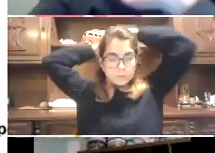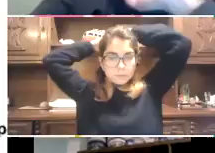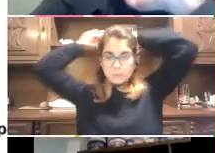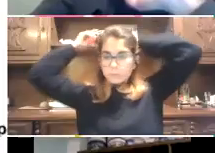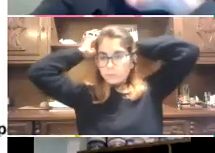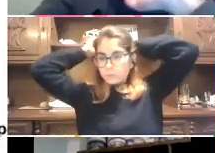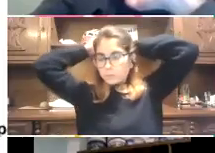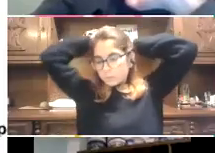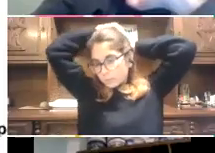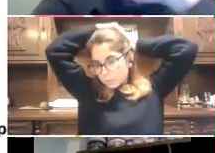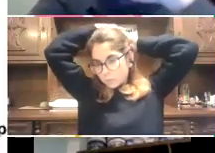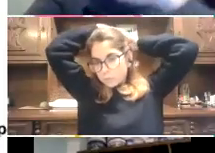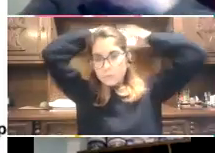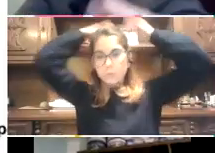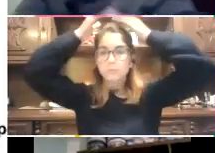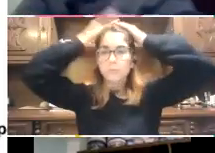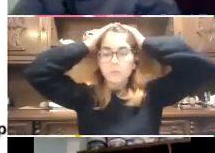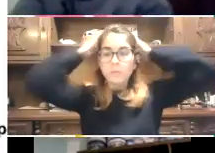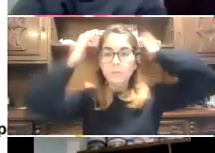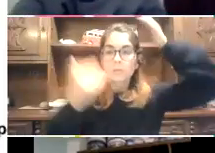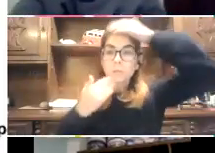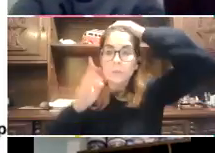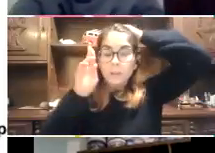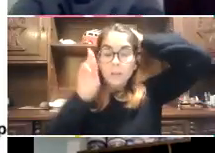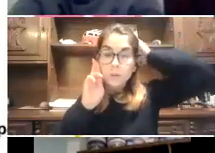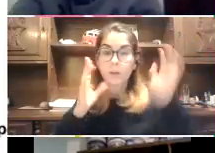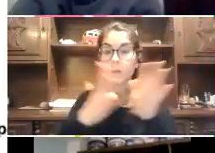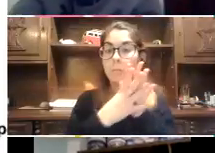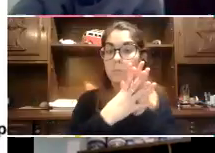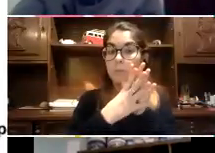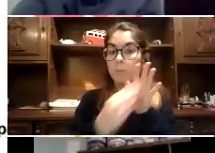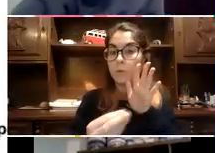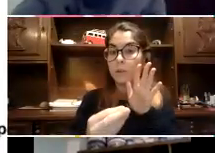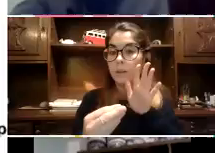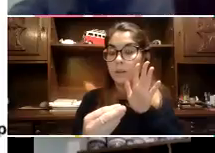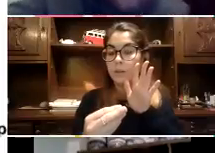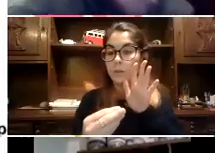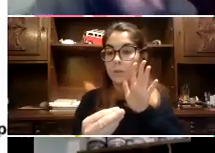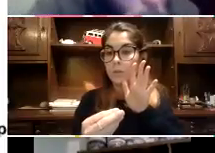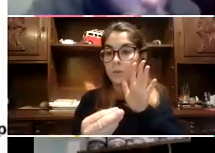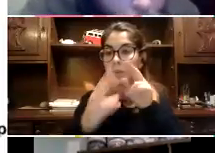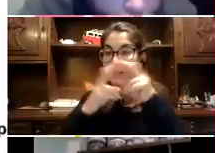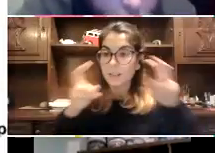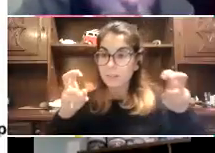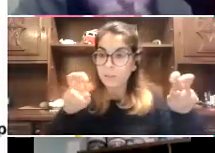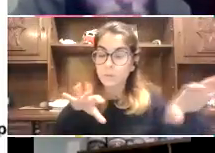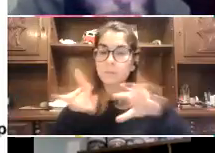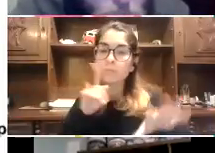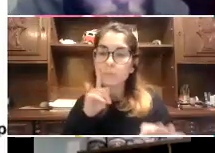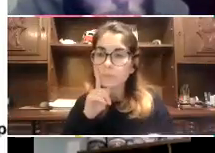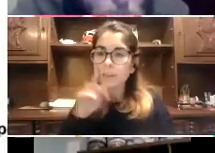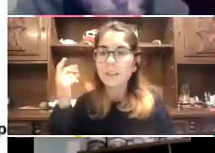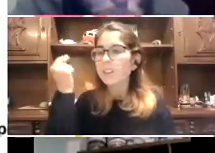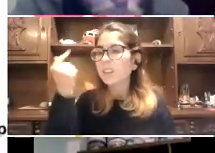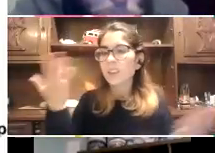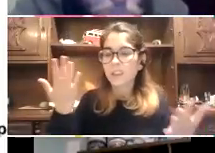Bueno, previo a ello, recordar que el modelo eléctrico de la materia descansa sobre la idea básica, ¿cierto?, de que hay dos